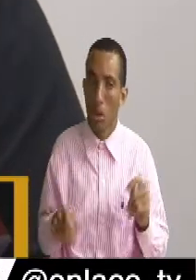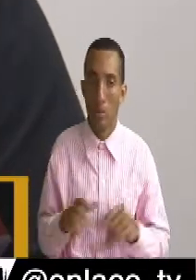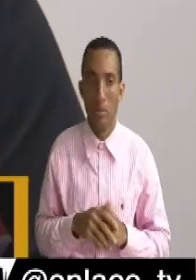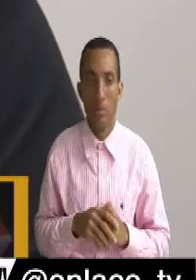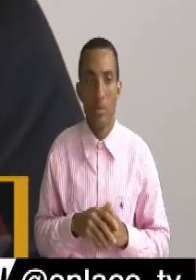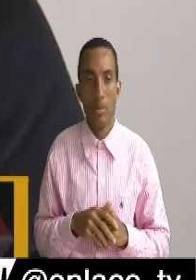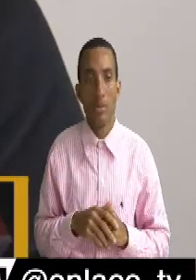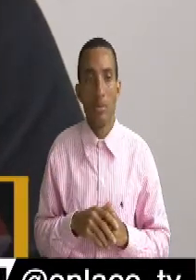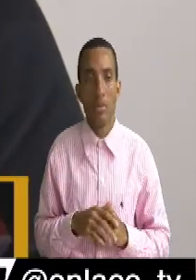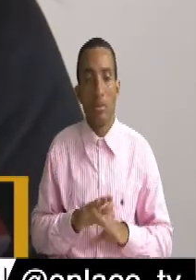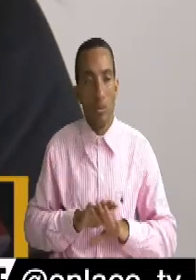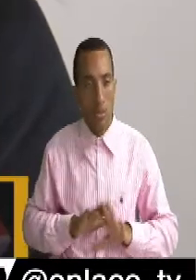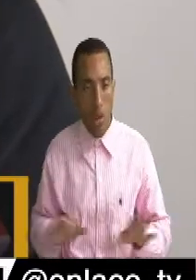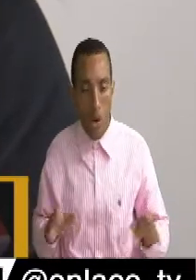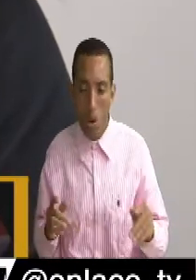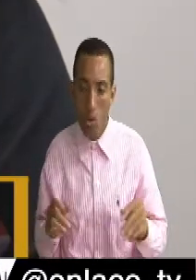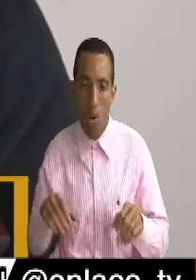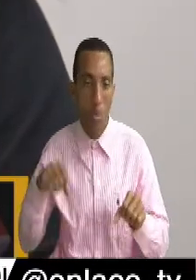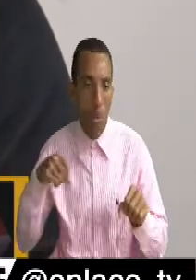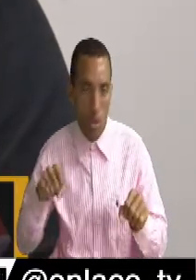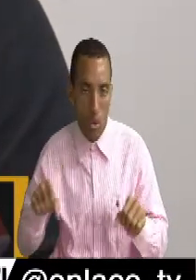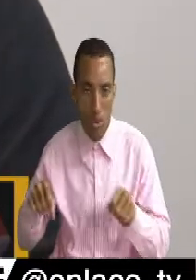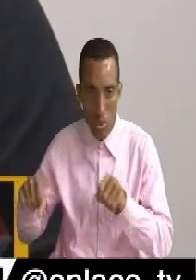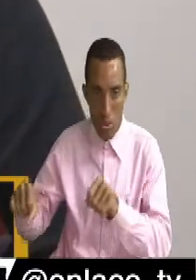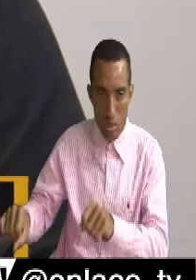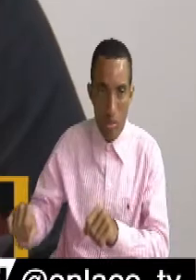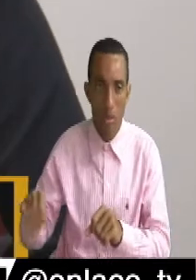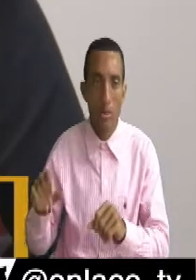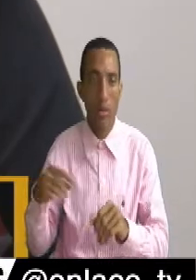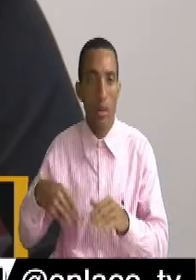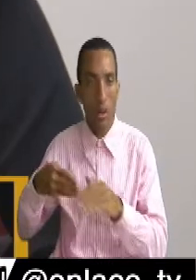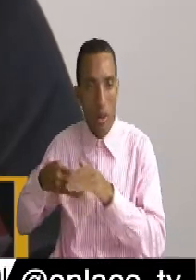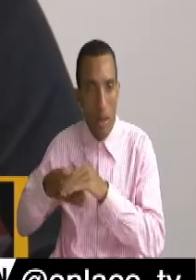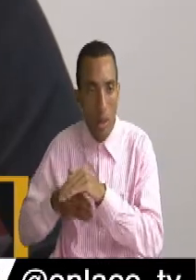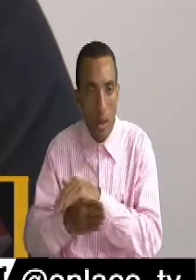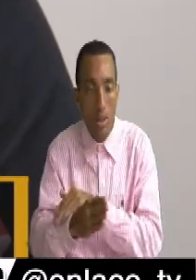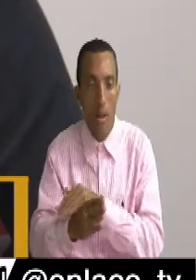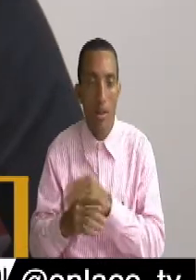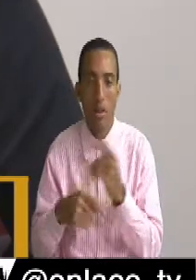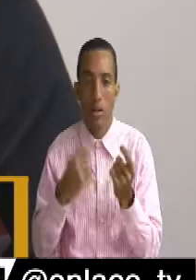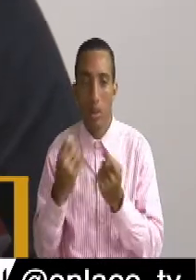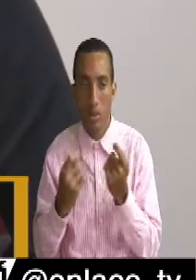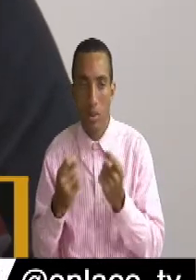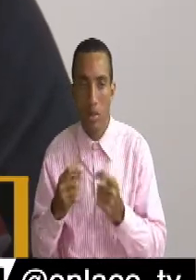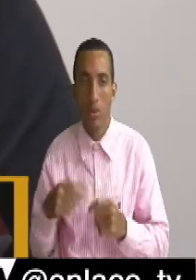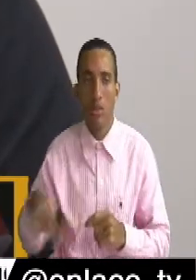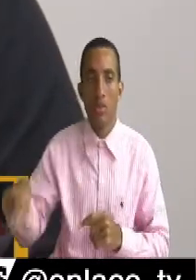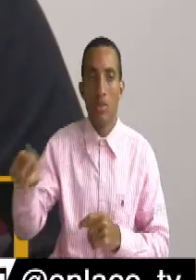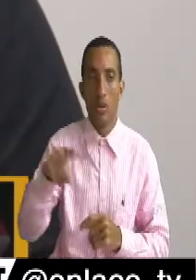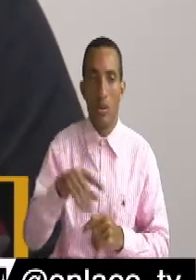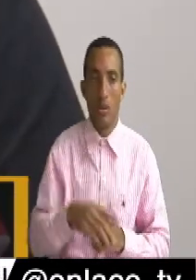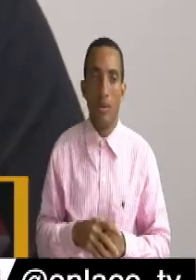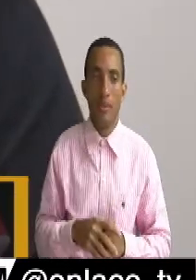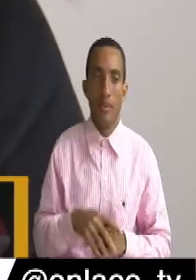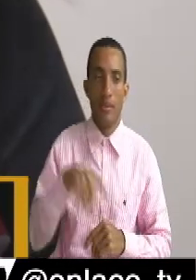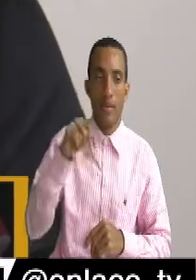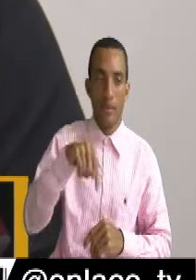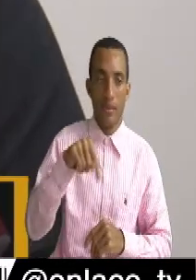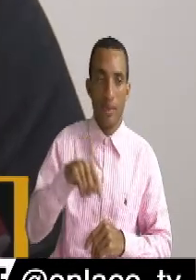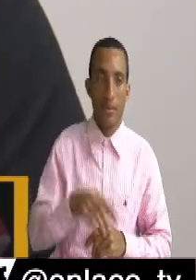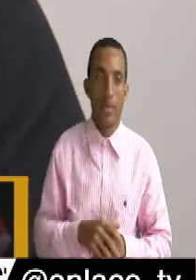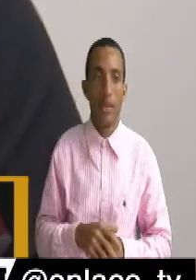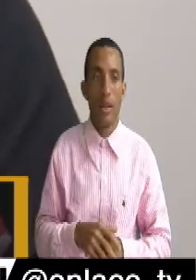determinadas horas, para que los usuarios puedan acceder a estos negocios que están localizados aquí en este sector y